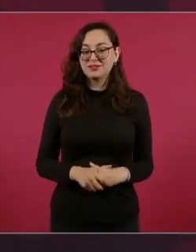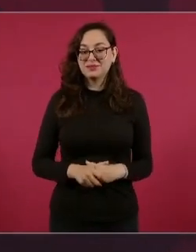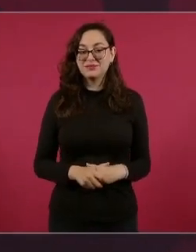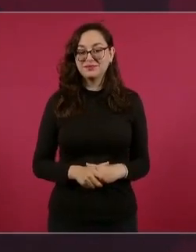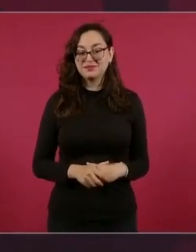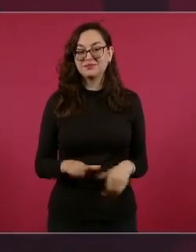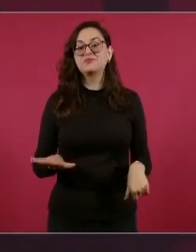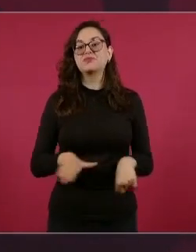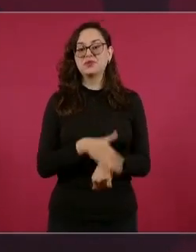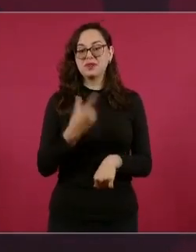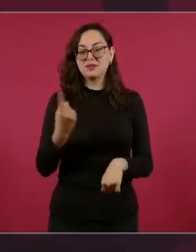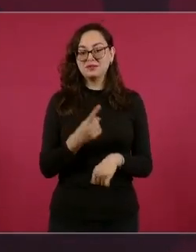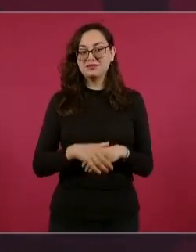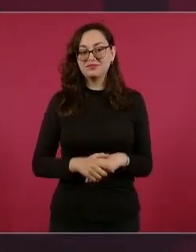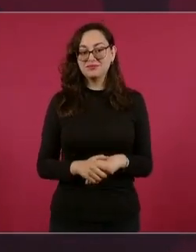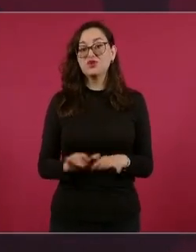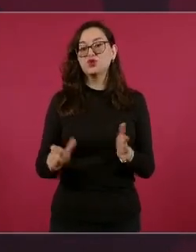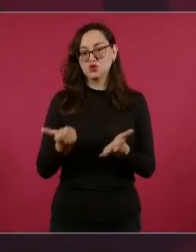Porque aumentó el salario